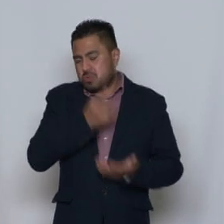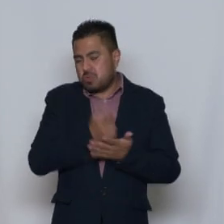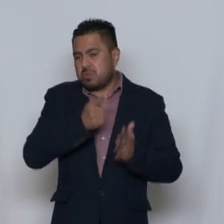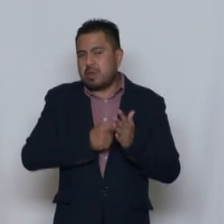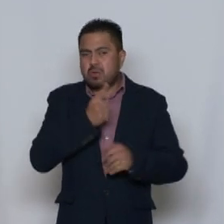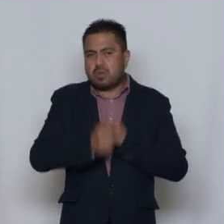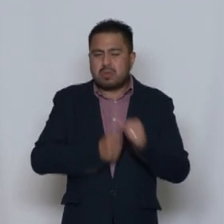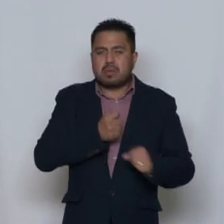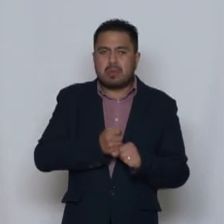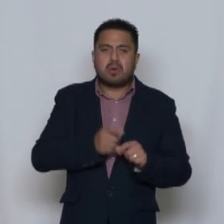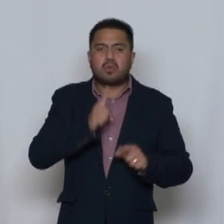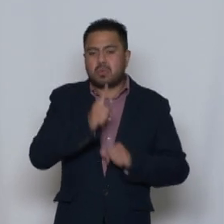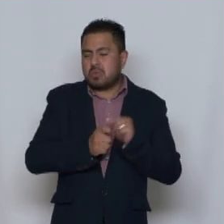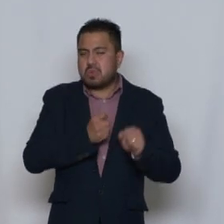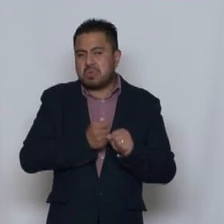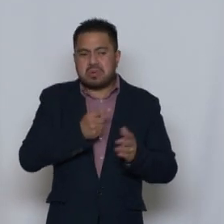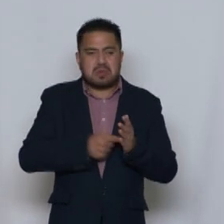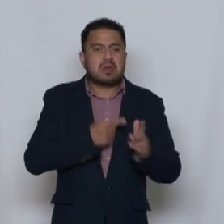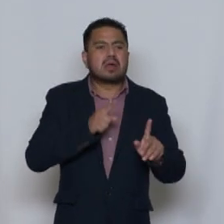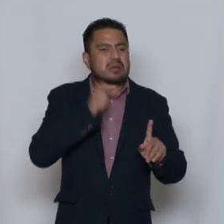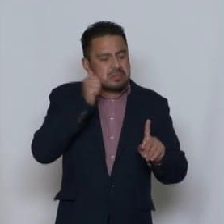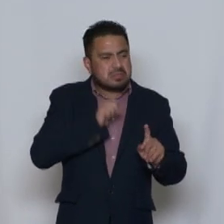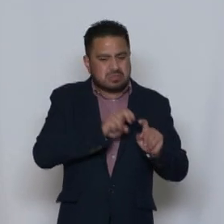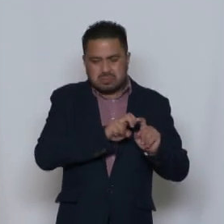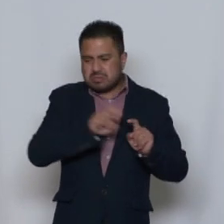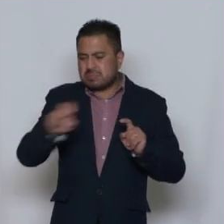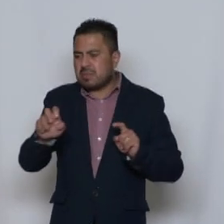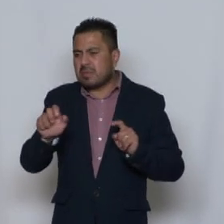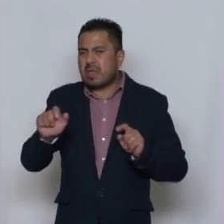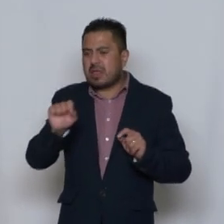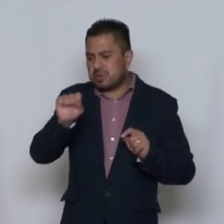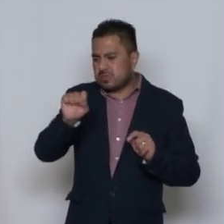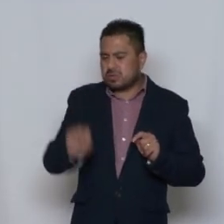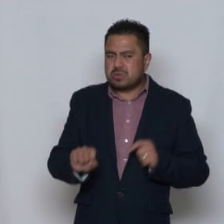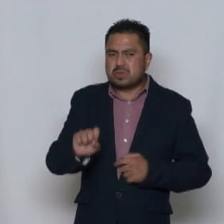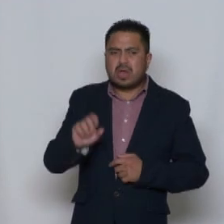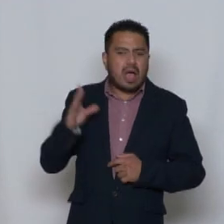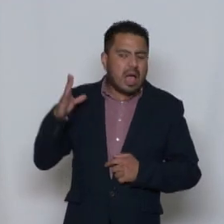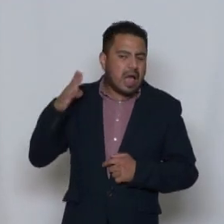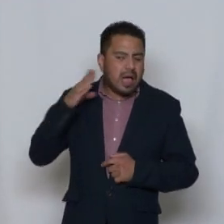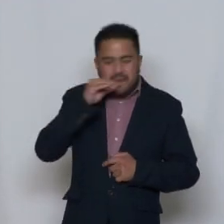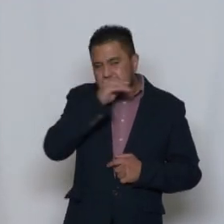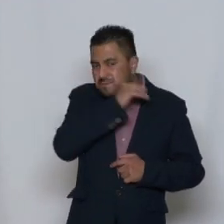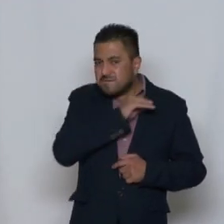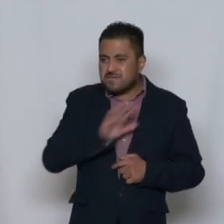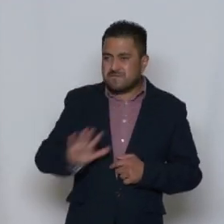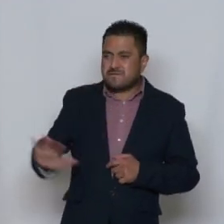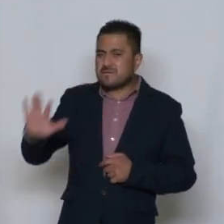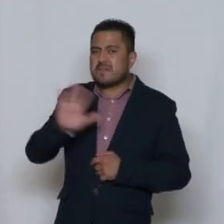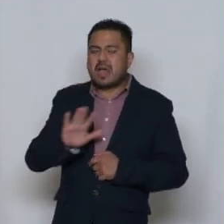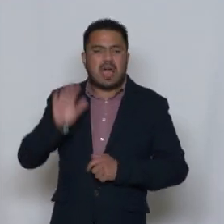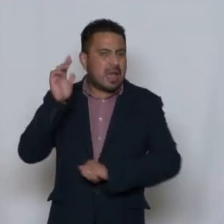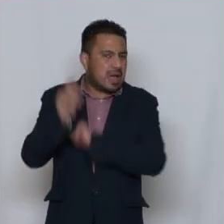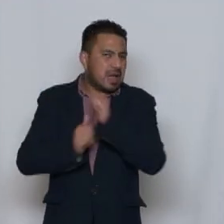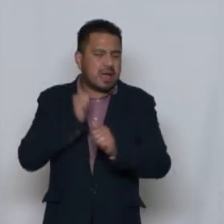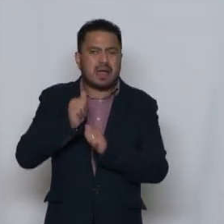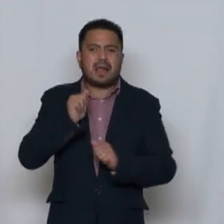Solo presenta uno al año y siempre migra e hiberna al sur del Sahara en África. De hecho, no pasan más